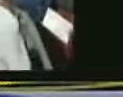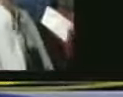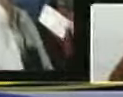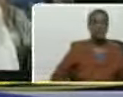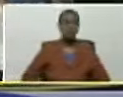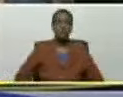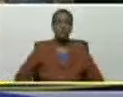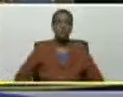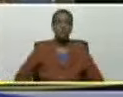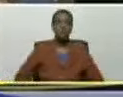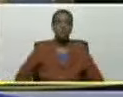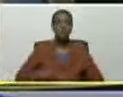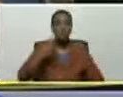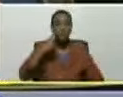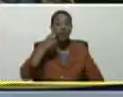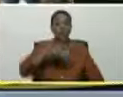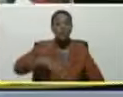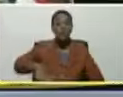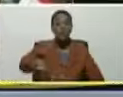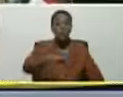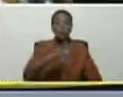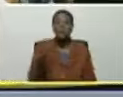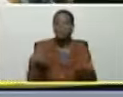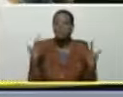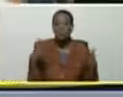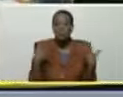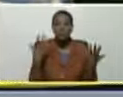estoy muy contento de entregarle esta obra a ustedes,